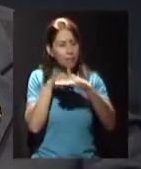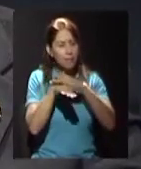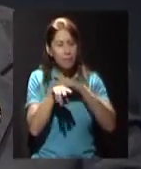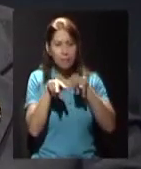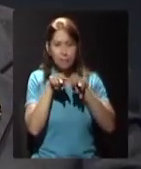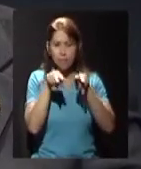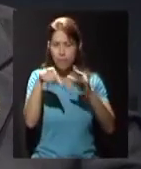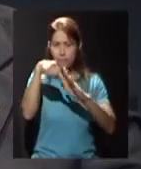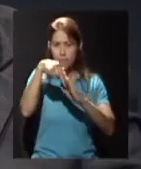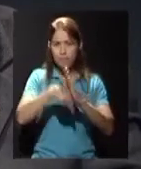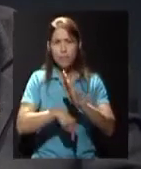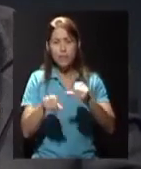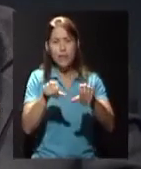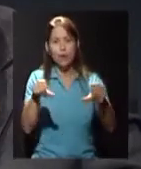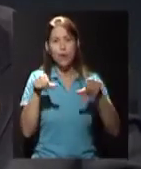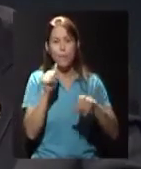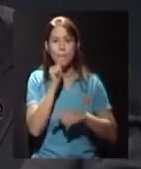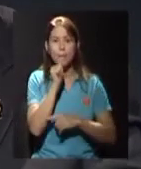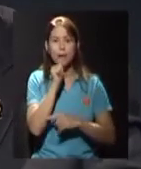dimensión